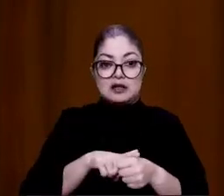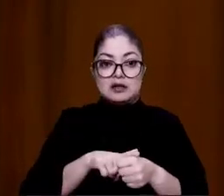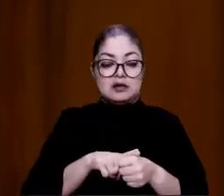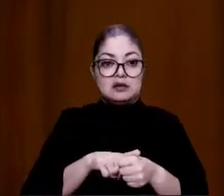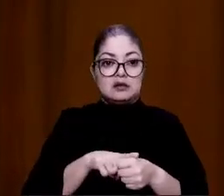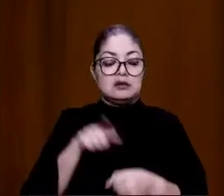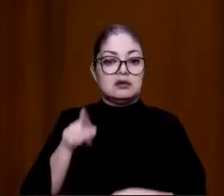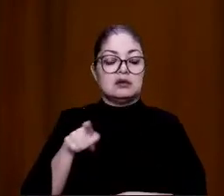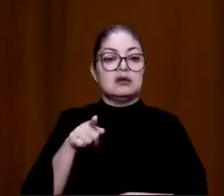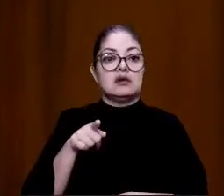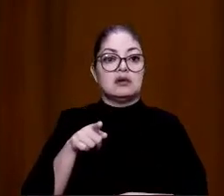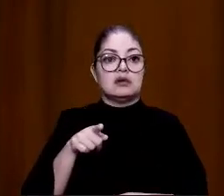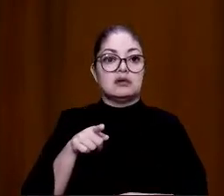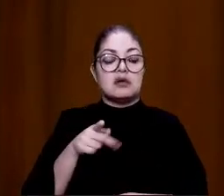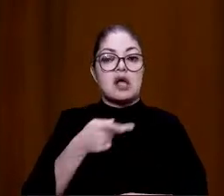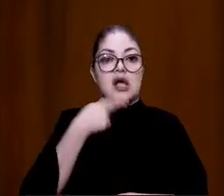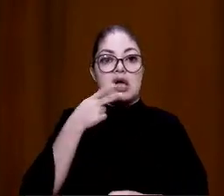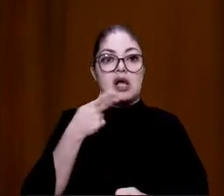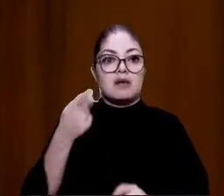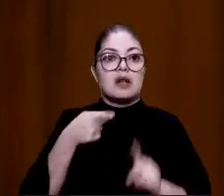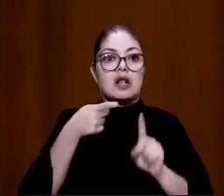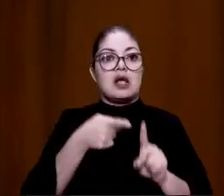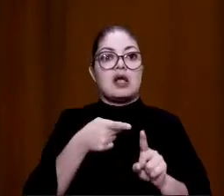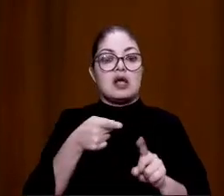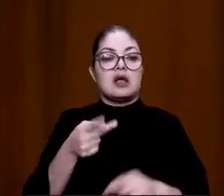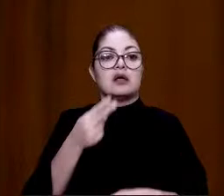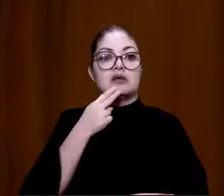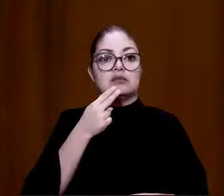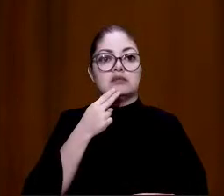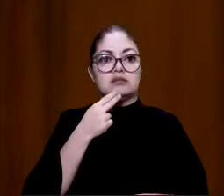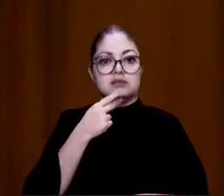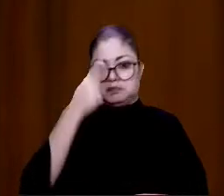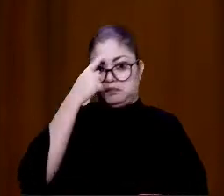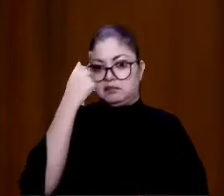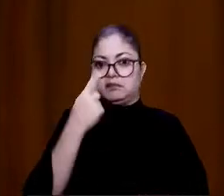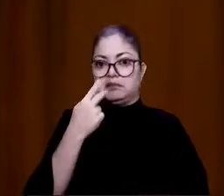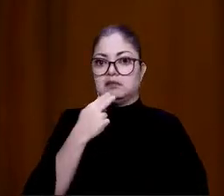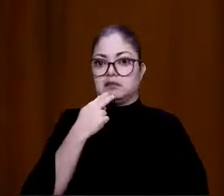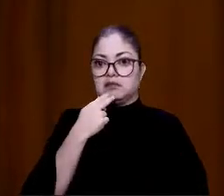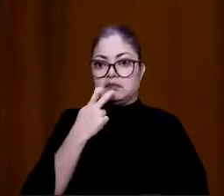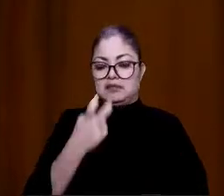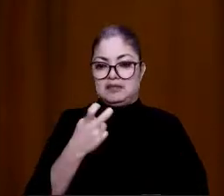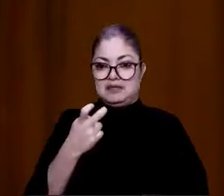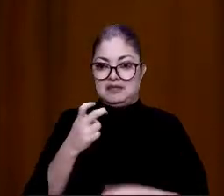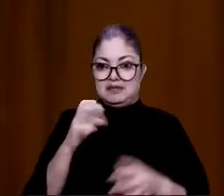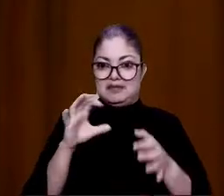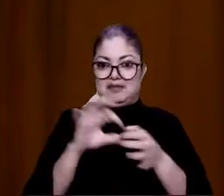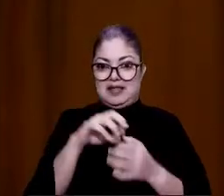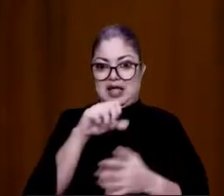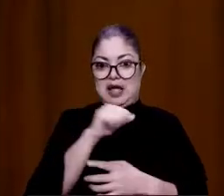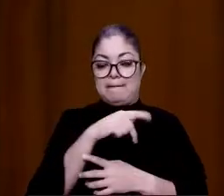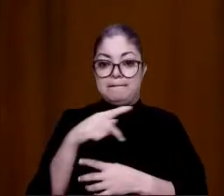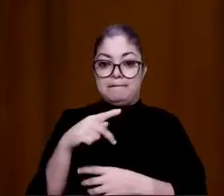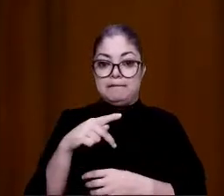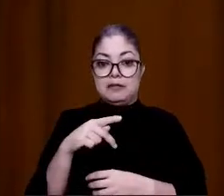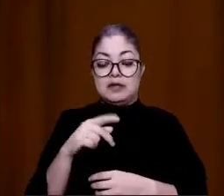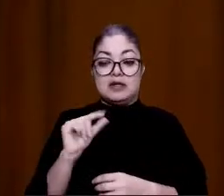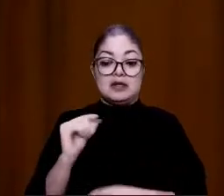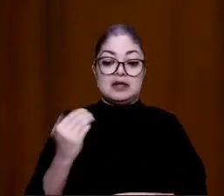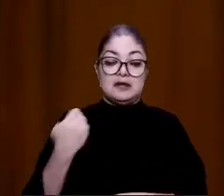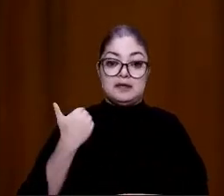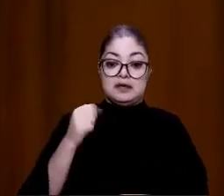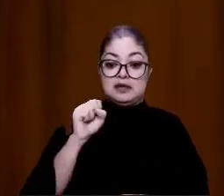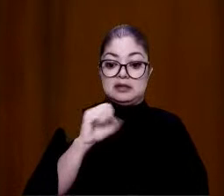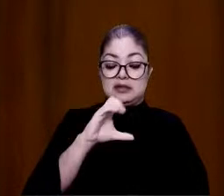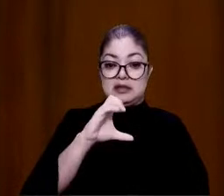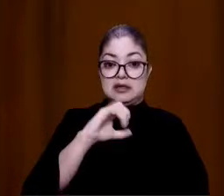de qué naturaleza tenían estas aplicaciones. Y recientemente la Suprema Corte de Justicia